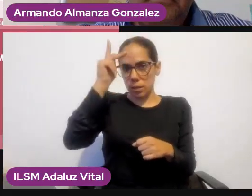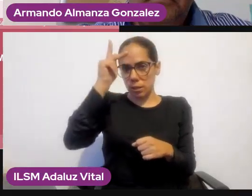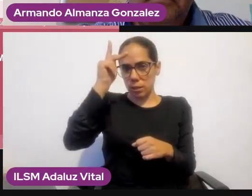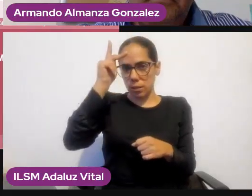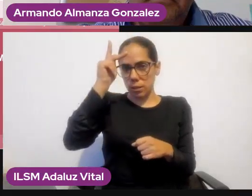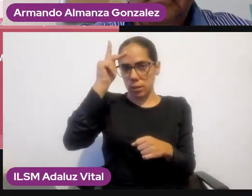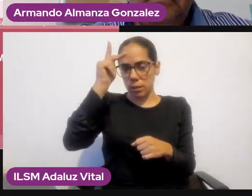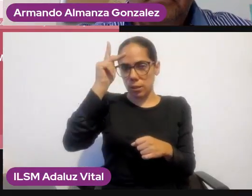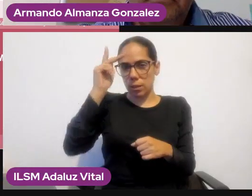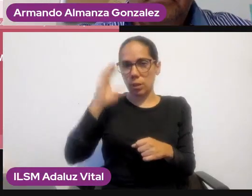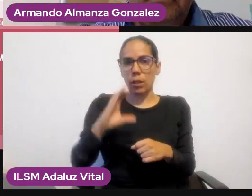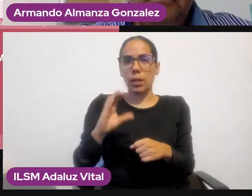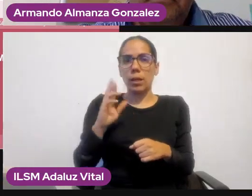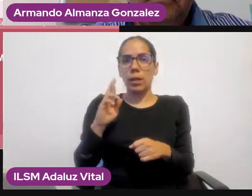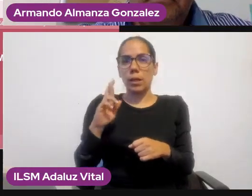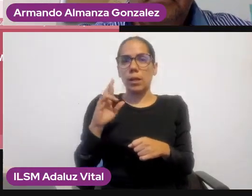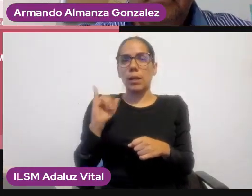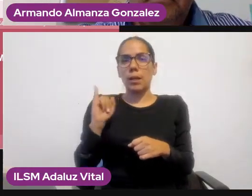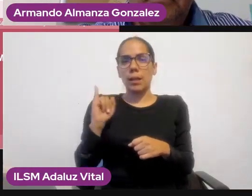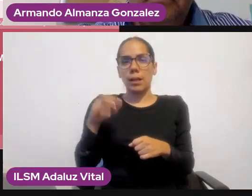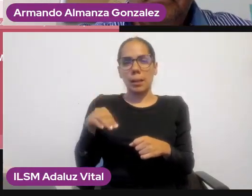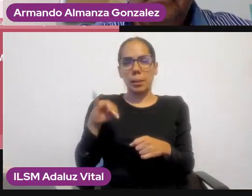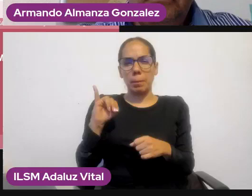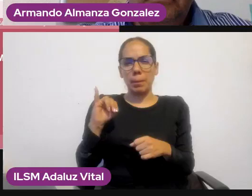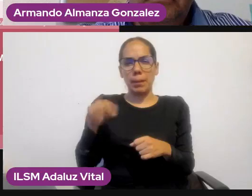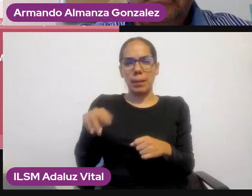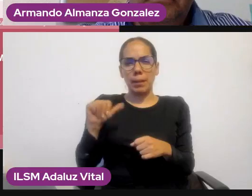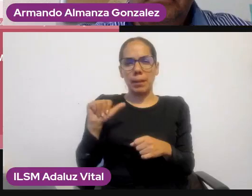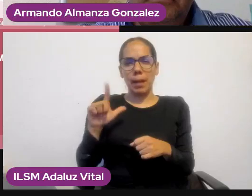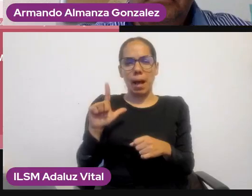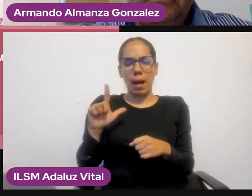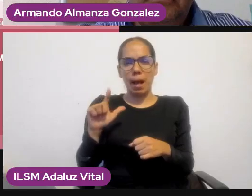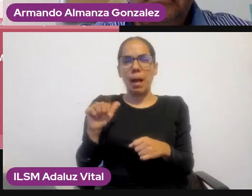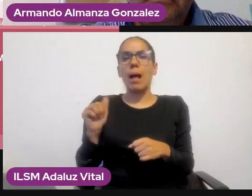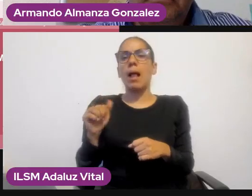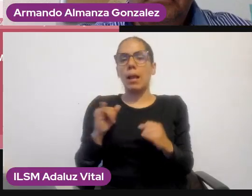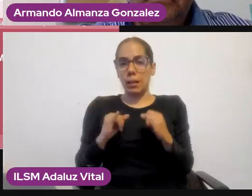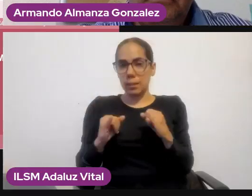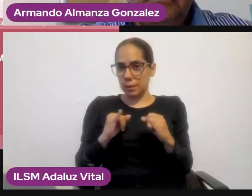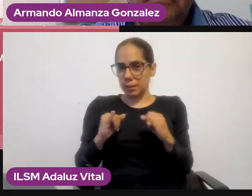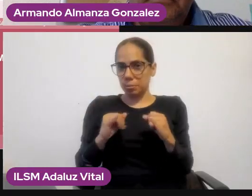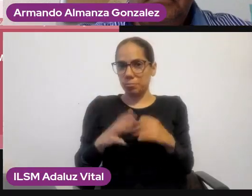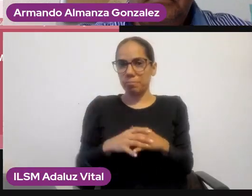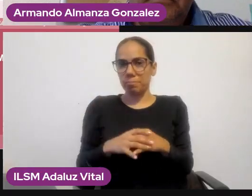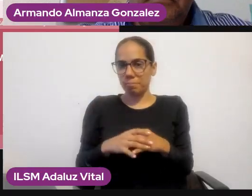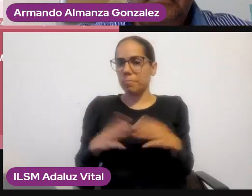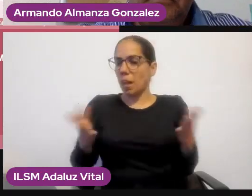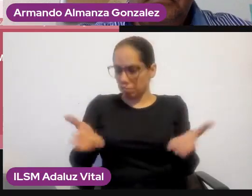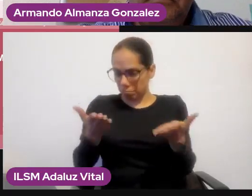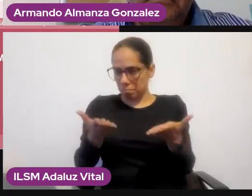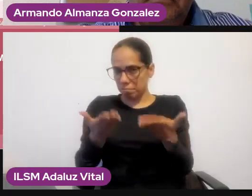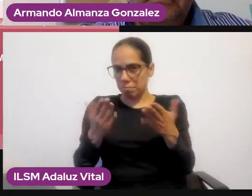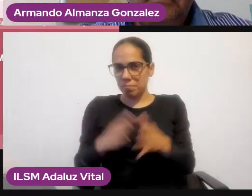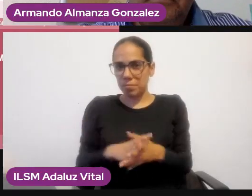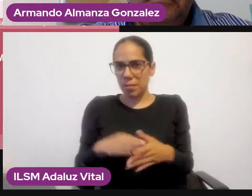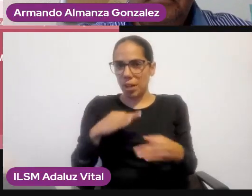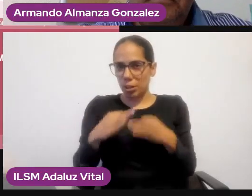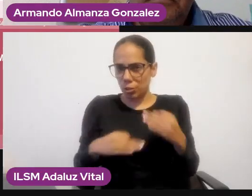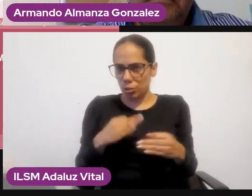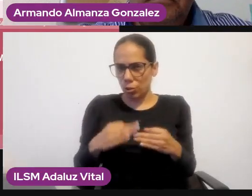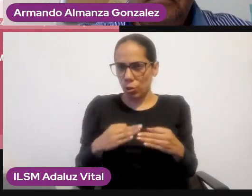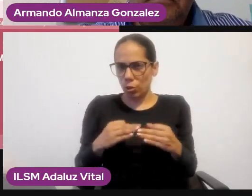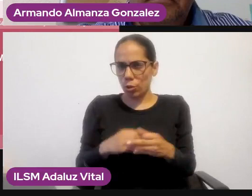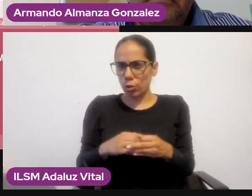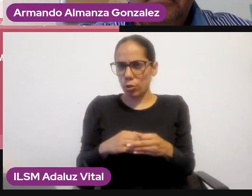criminal, así como sabes, un taller, sabes dónde están tus hijos, que al ratito nos comentará de este proyecto, así como el